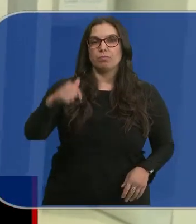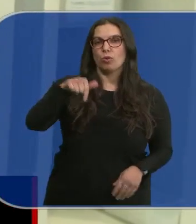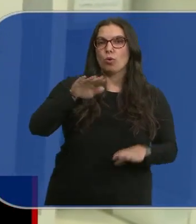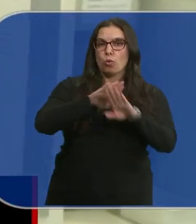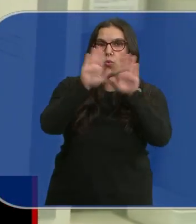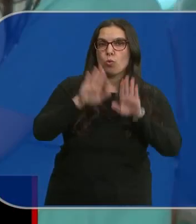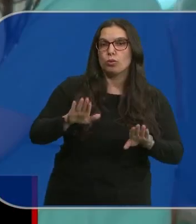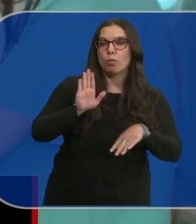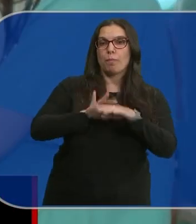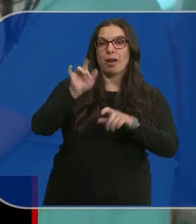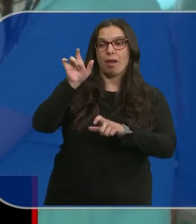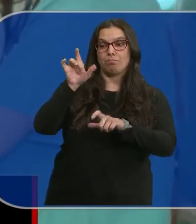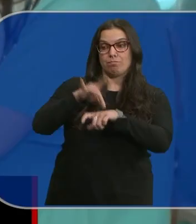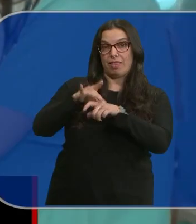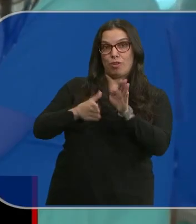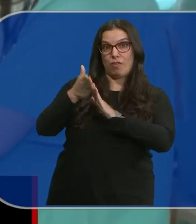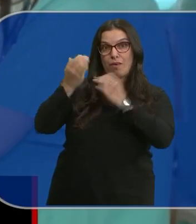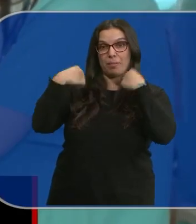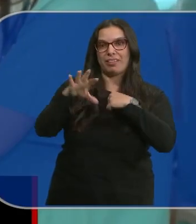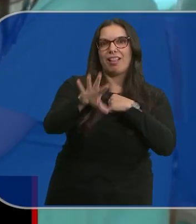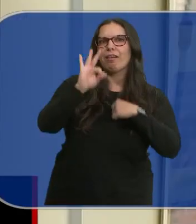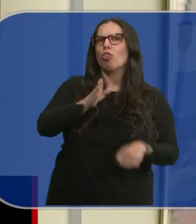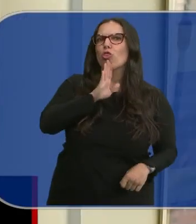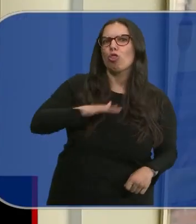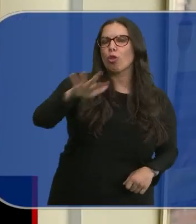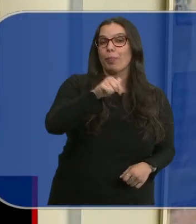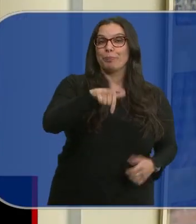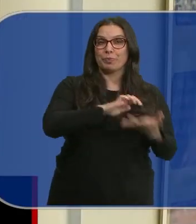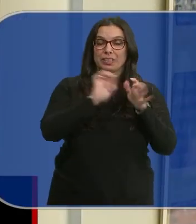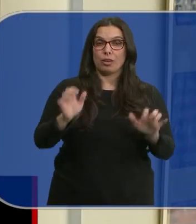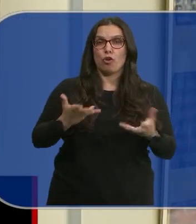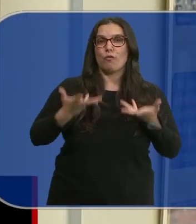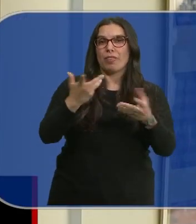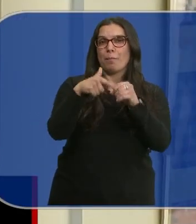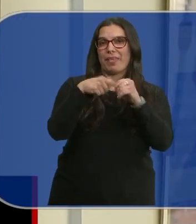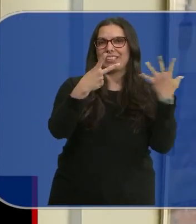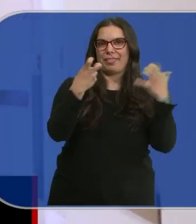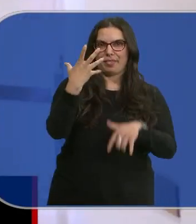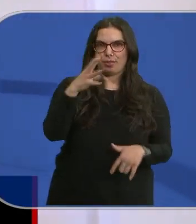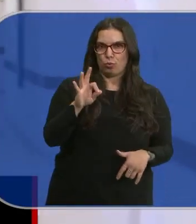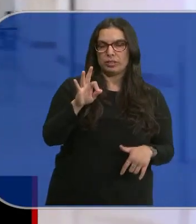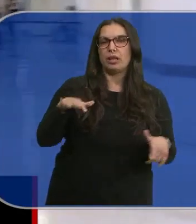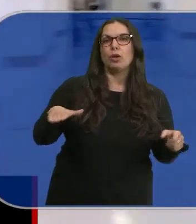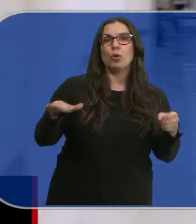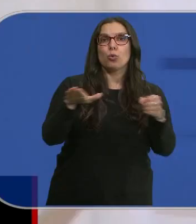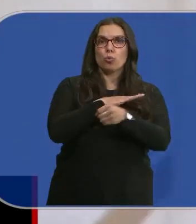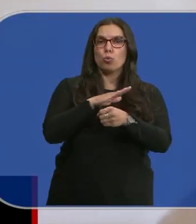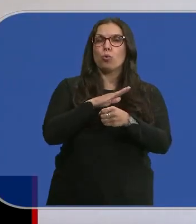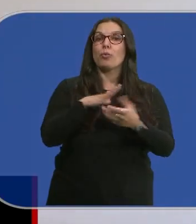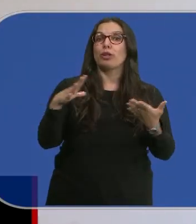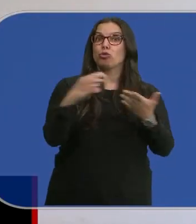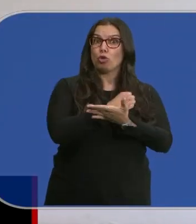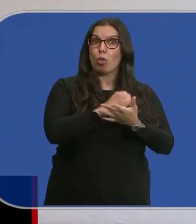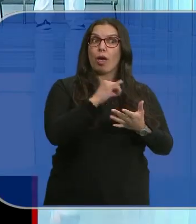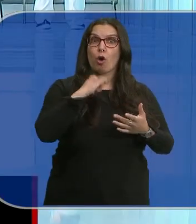Hoy es el último día para que los MIR elijan su destino. Castilla y León ofertaba 755 plazas y se han cubierto todas las de